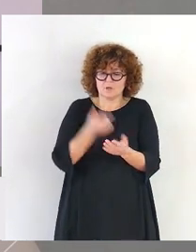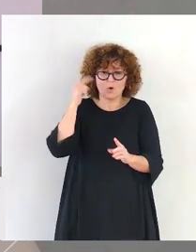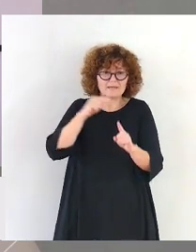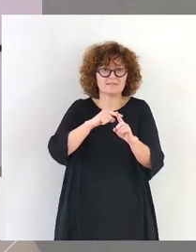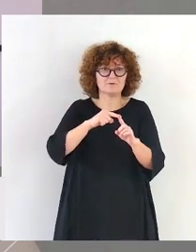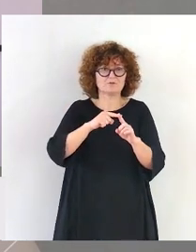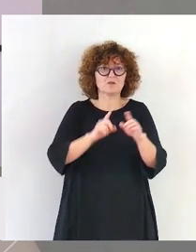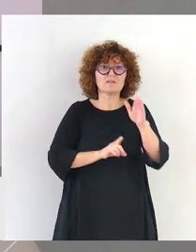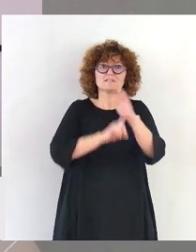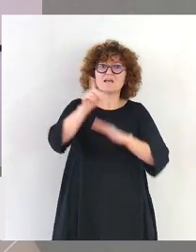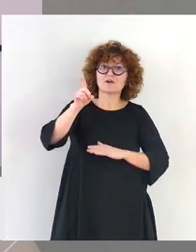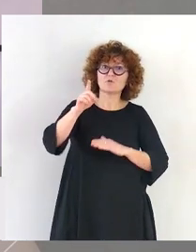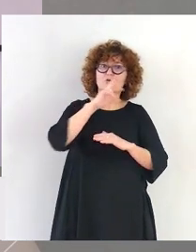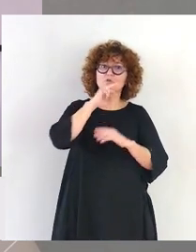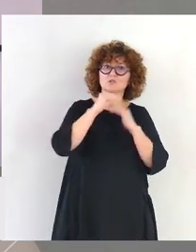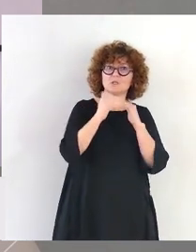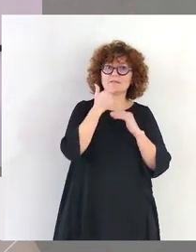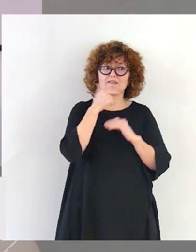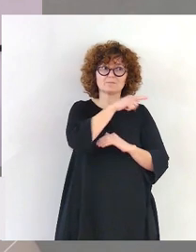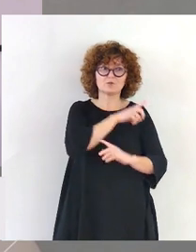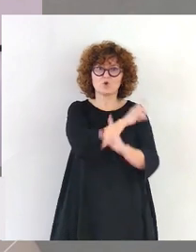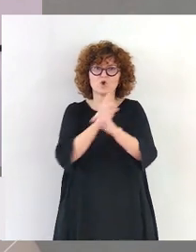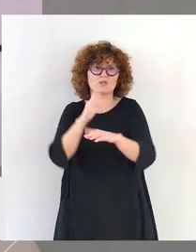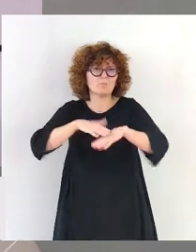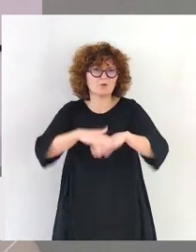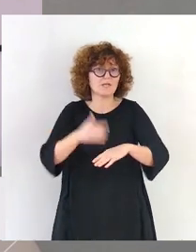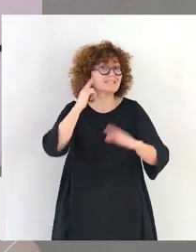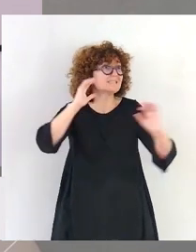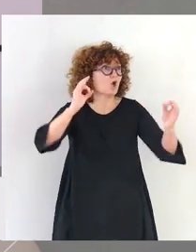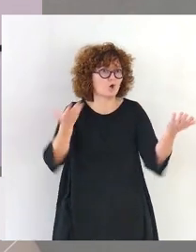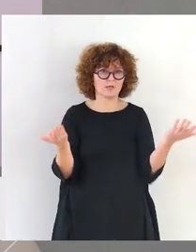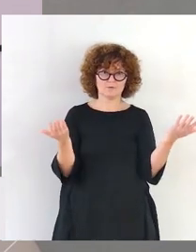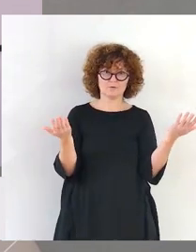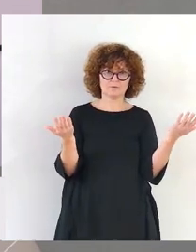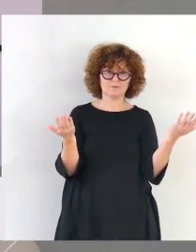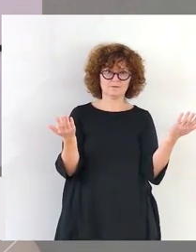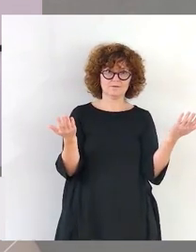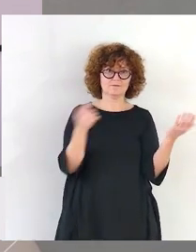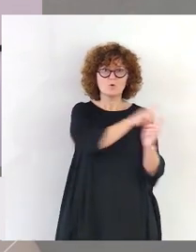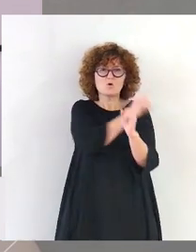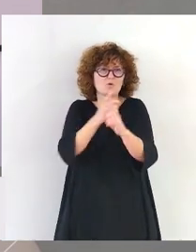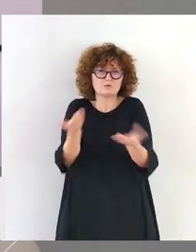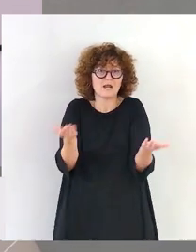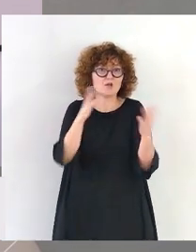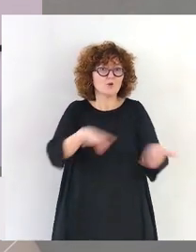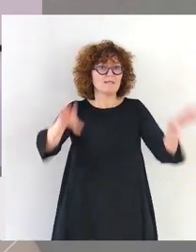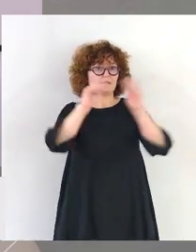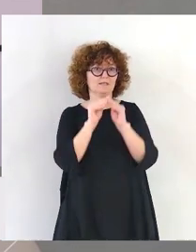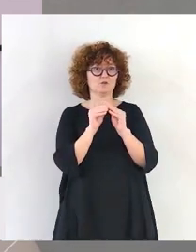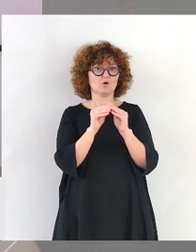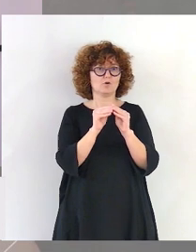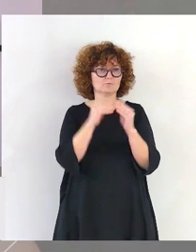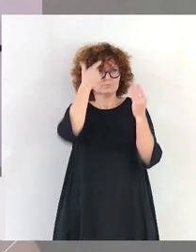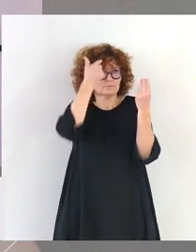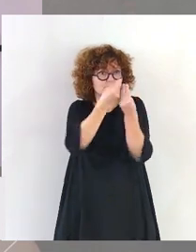de desarrollo sostenido y dic pero pero cómo puede usted estar diciendo esto usted es un framen es decir es decir no es posible y